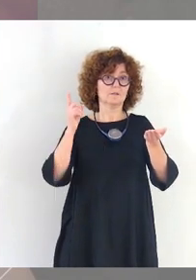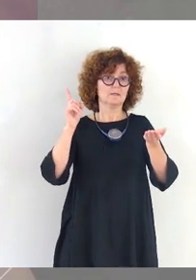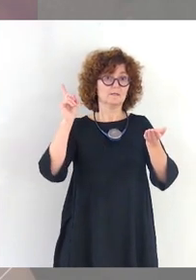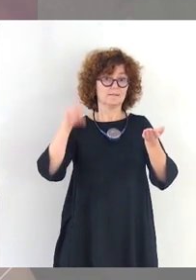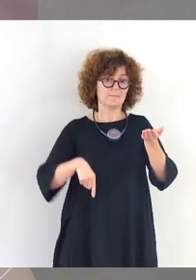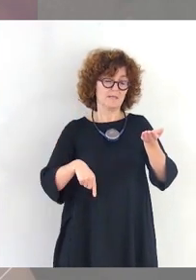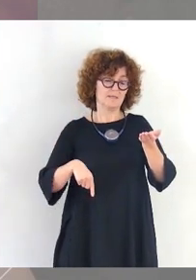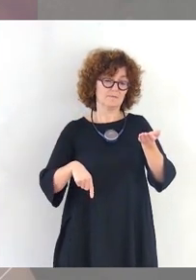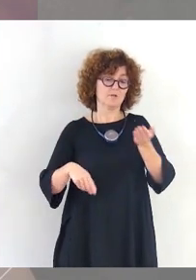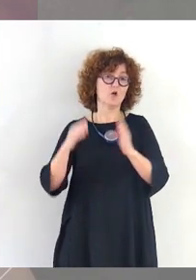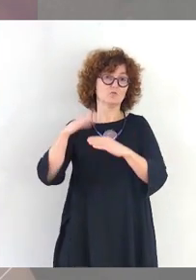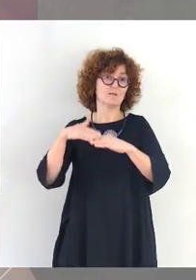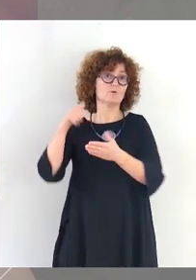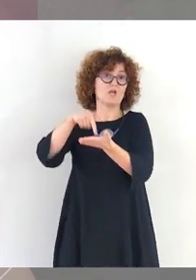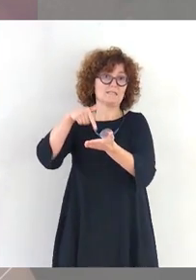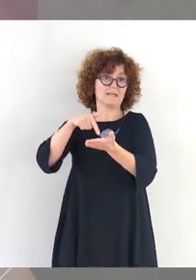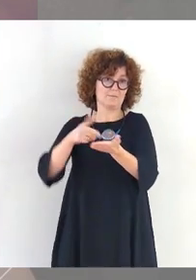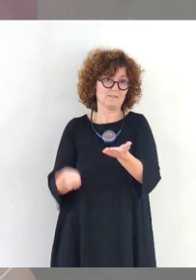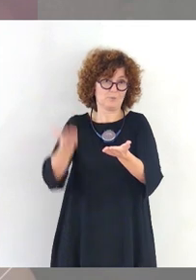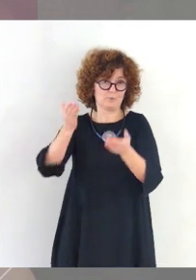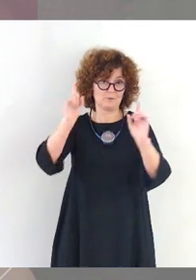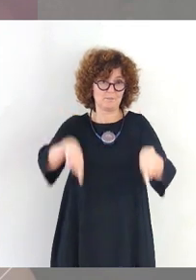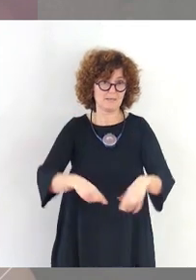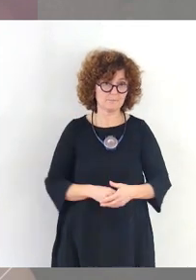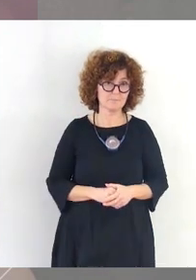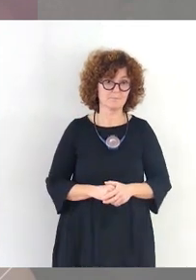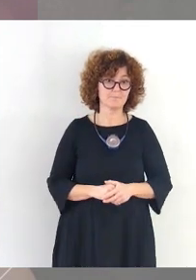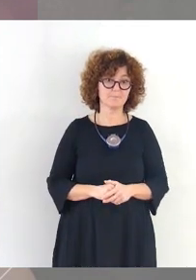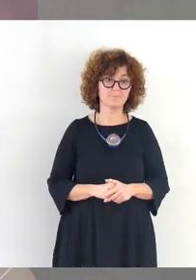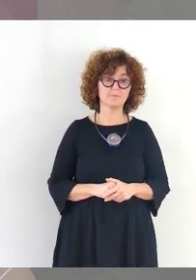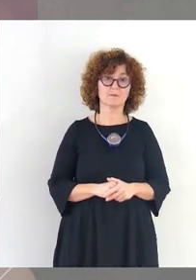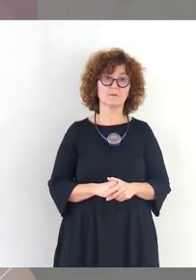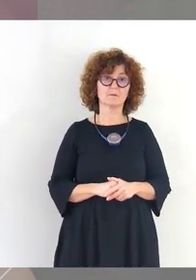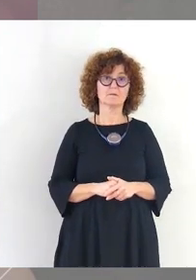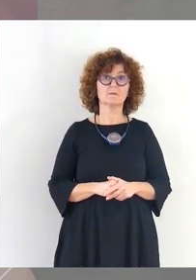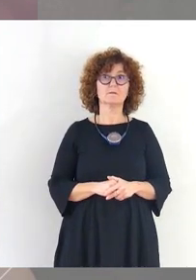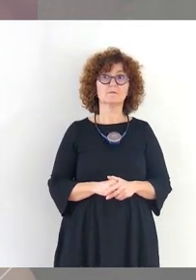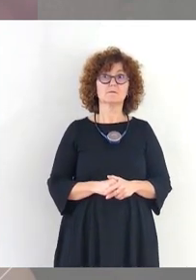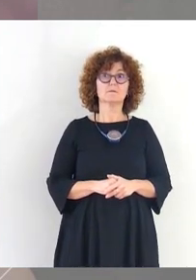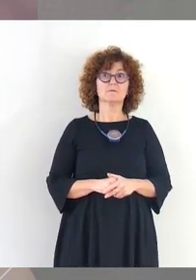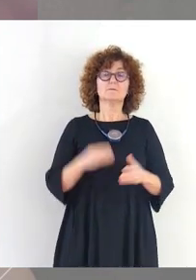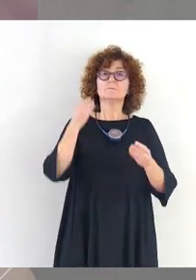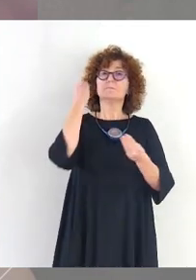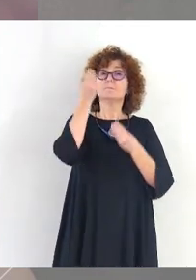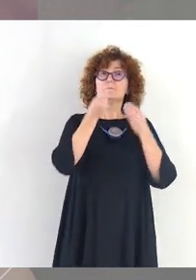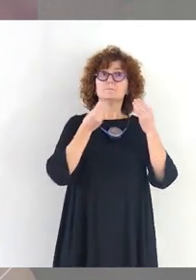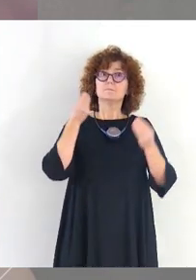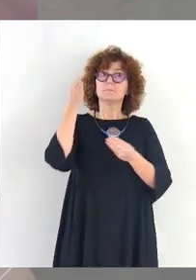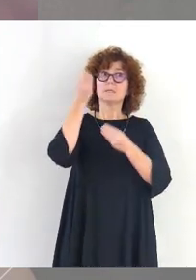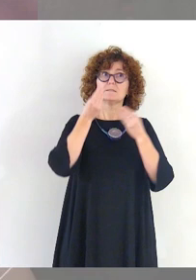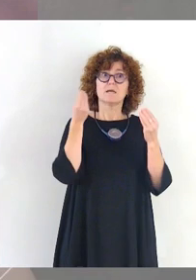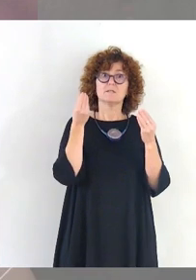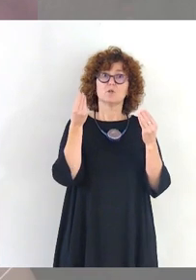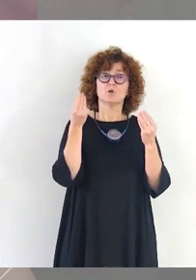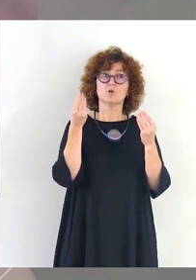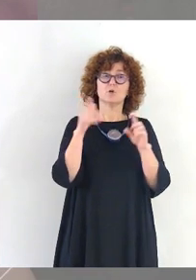exigibles pero al hacer una gradación de los diferentes gravedades